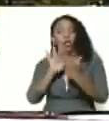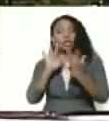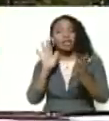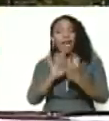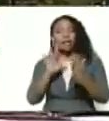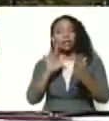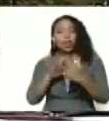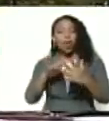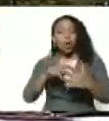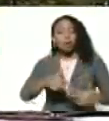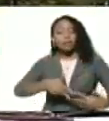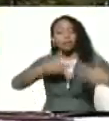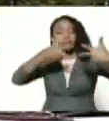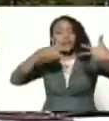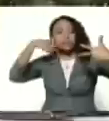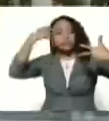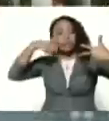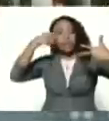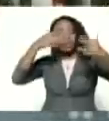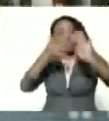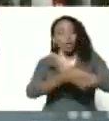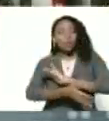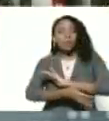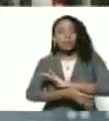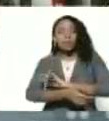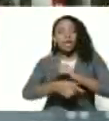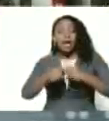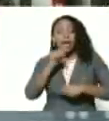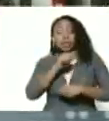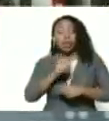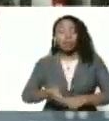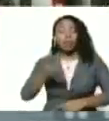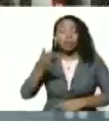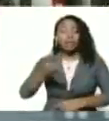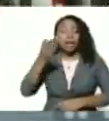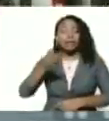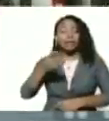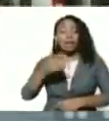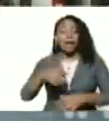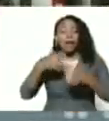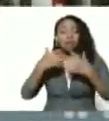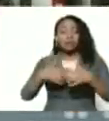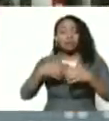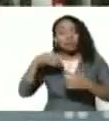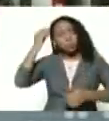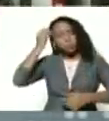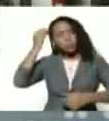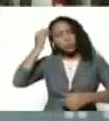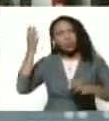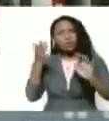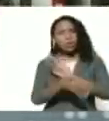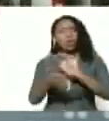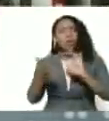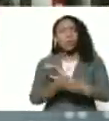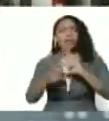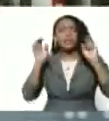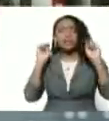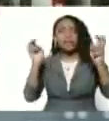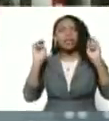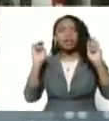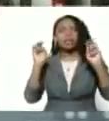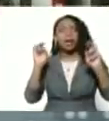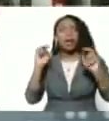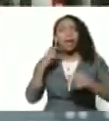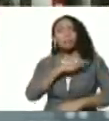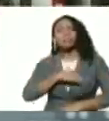por videoconferencia. Creo que es muy importante esta reflexión, presidente, sobre los temas de